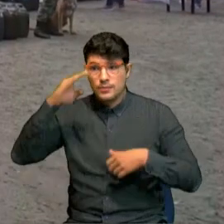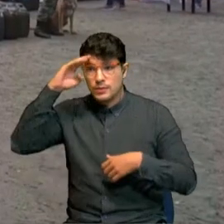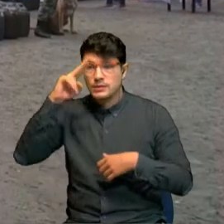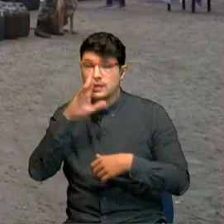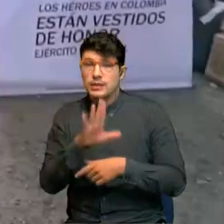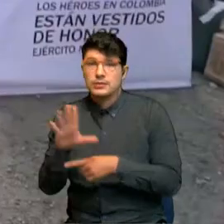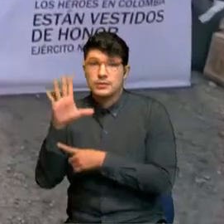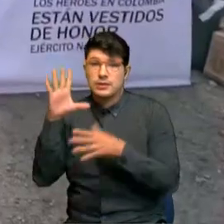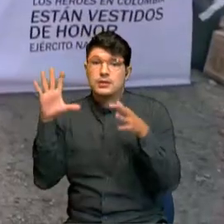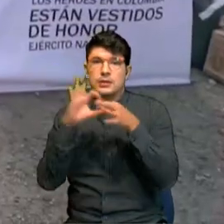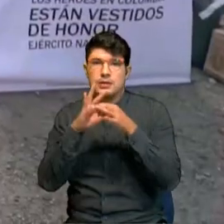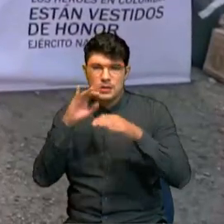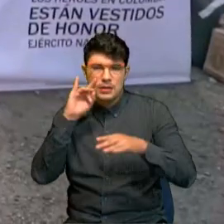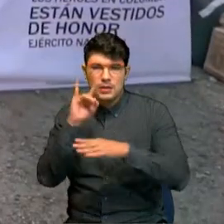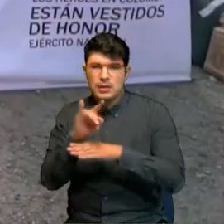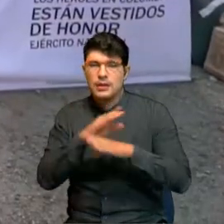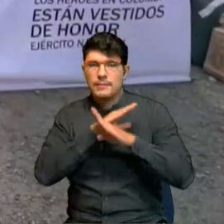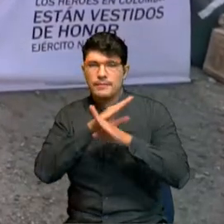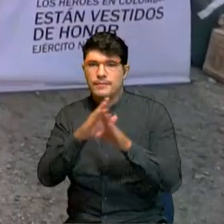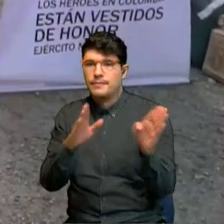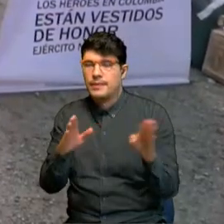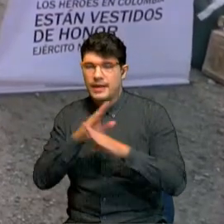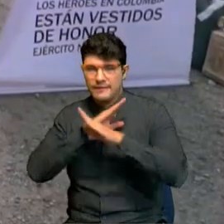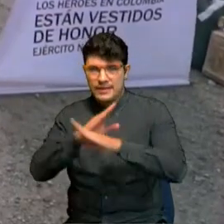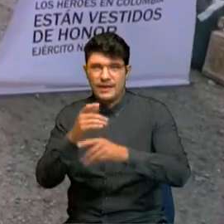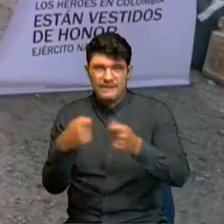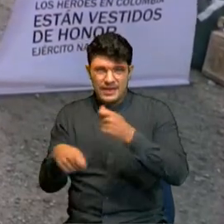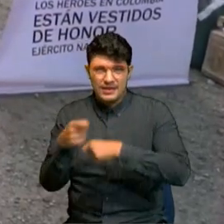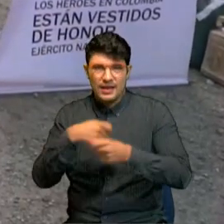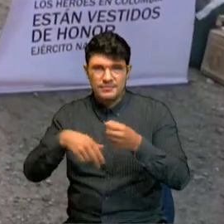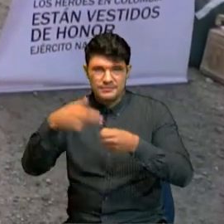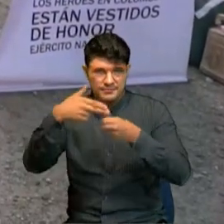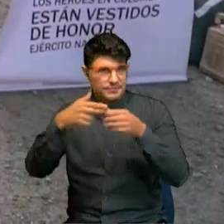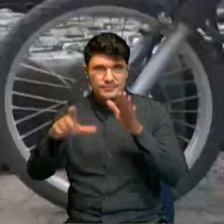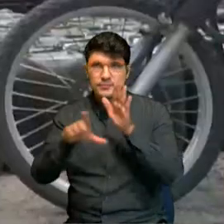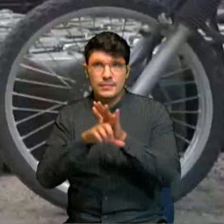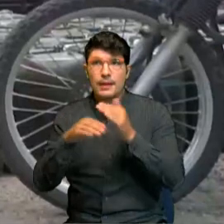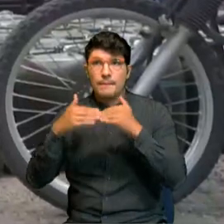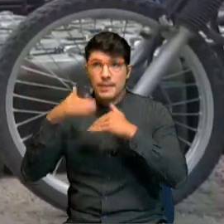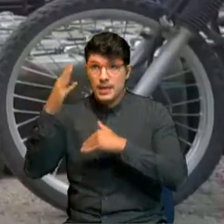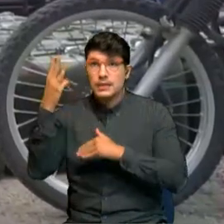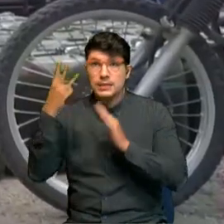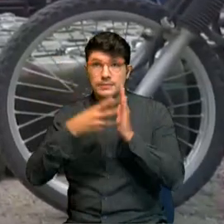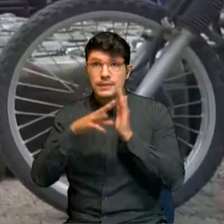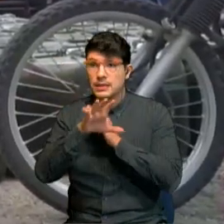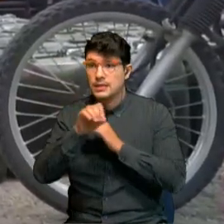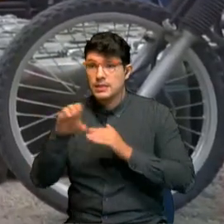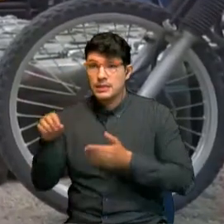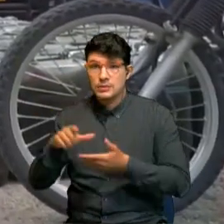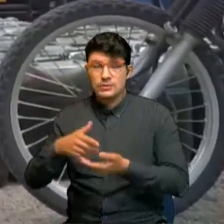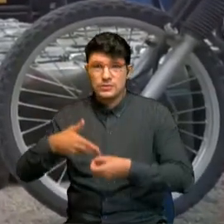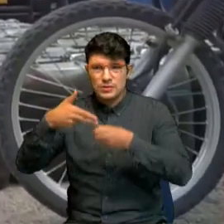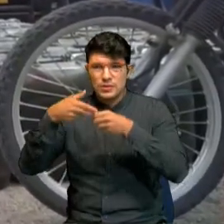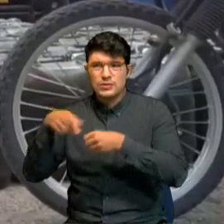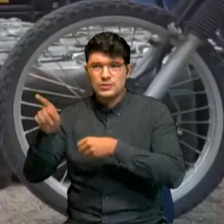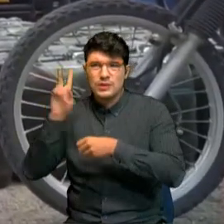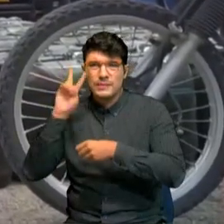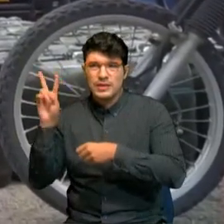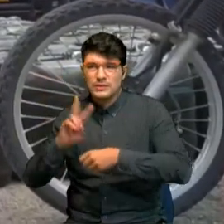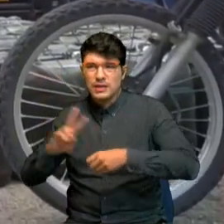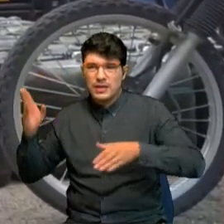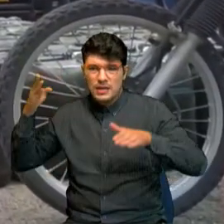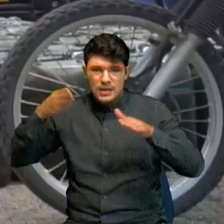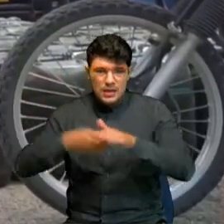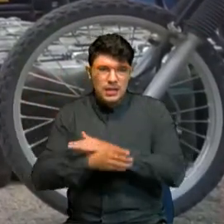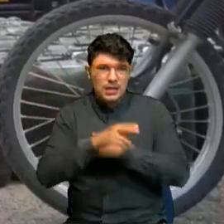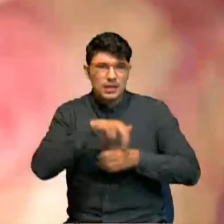duro golpe al contrabando. En las últimas horas fueron incautados más de 3.500 galones de gasolina, al parecer de procedencia venezolana, que venían